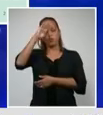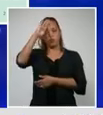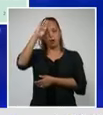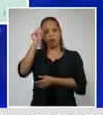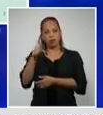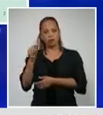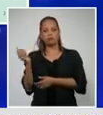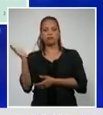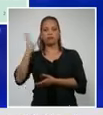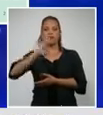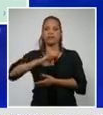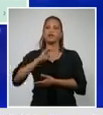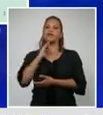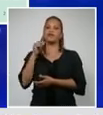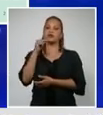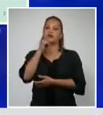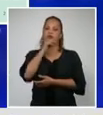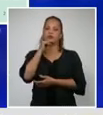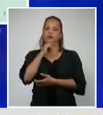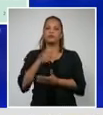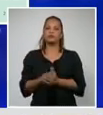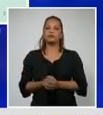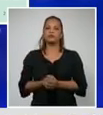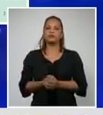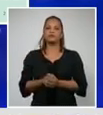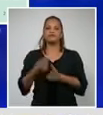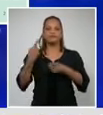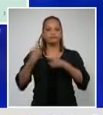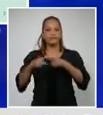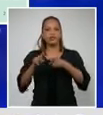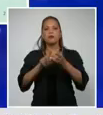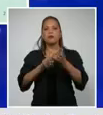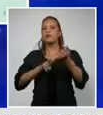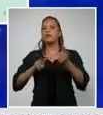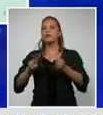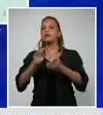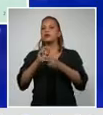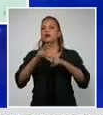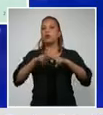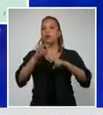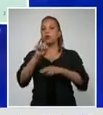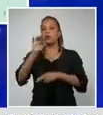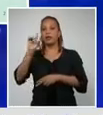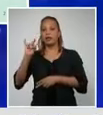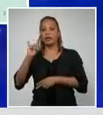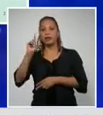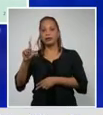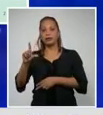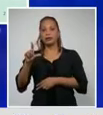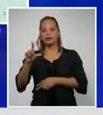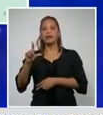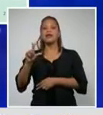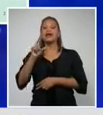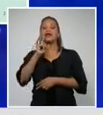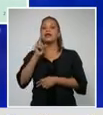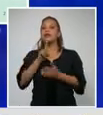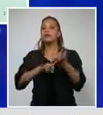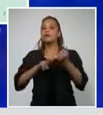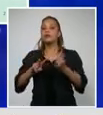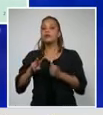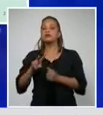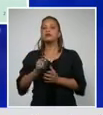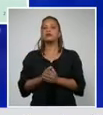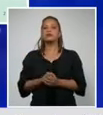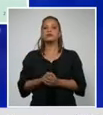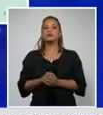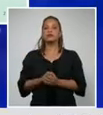Rusia. Y en la provincia de Holguín, en el municipio Urbano Nori, se diagnostica un caso